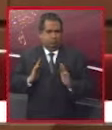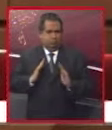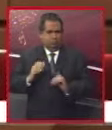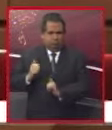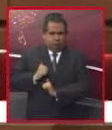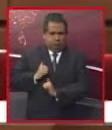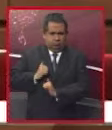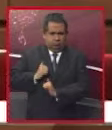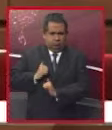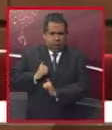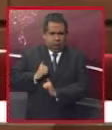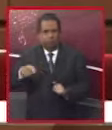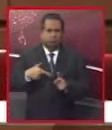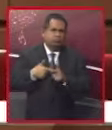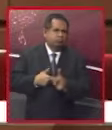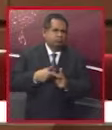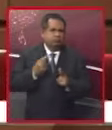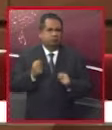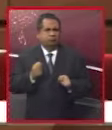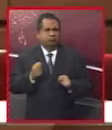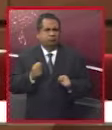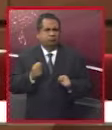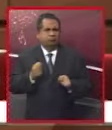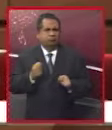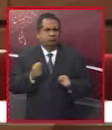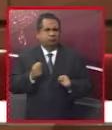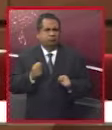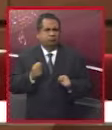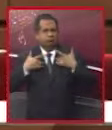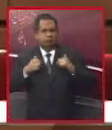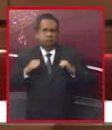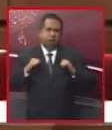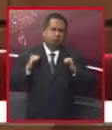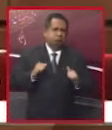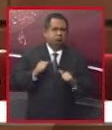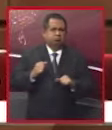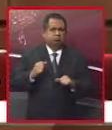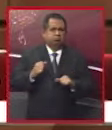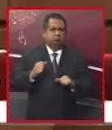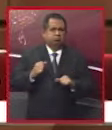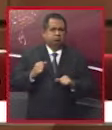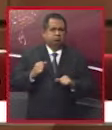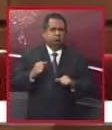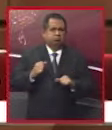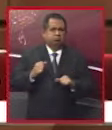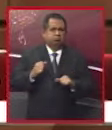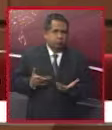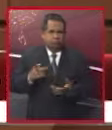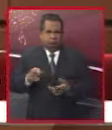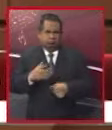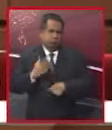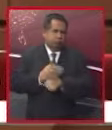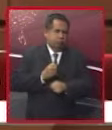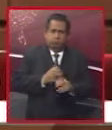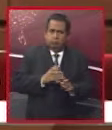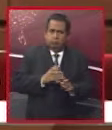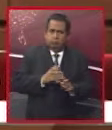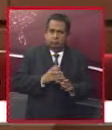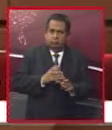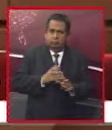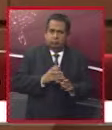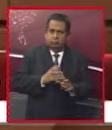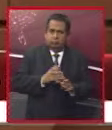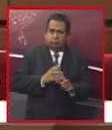Ejército para que siga tendiendo su manto de impunidad y perpetuando la ausencia de sanciones